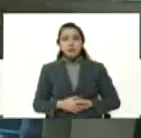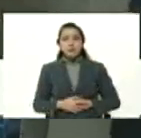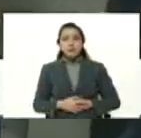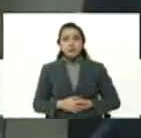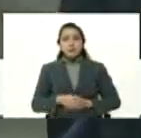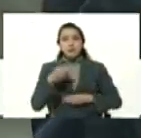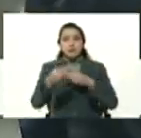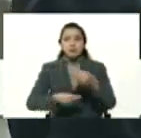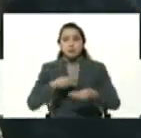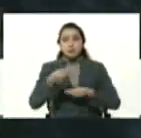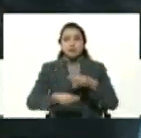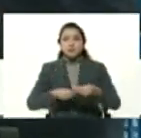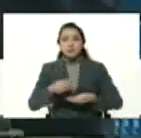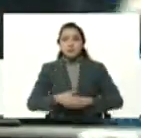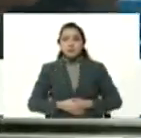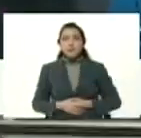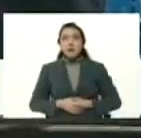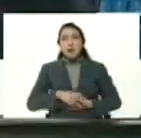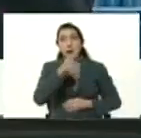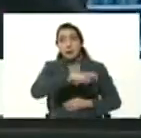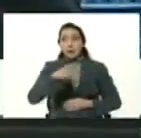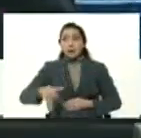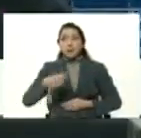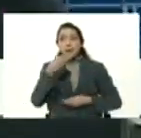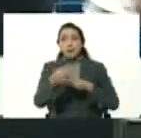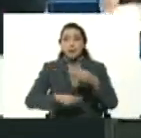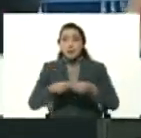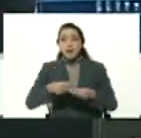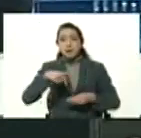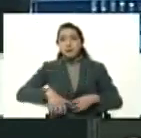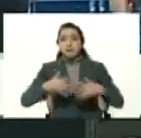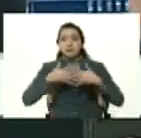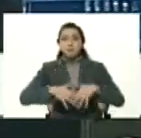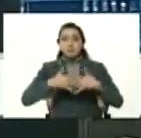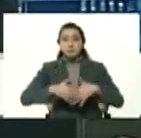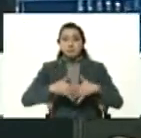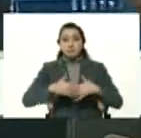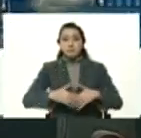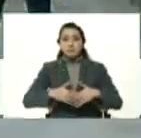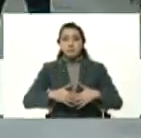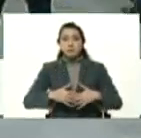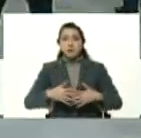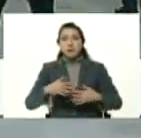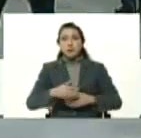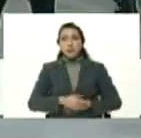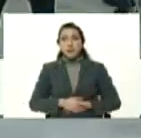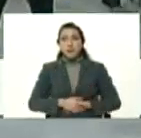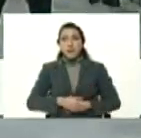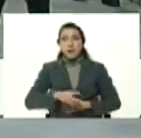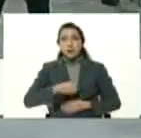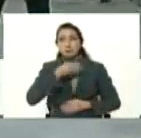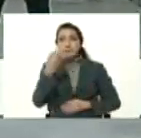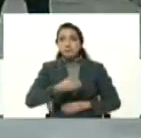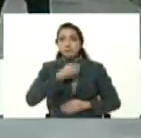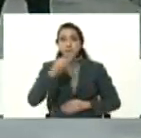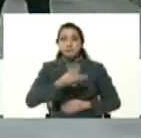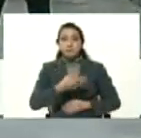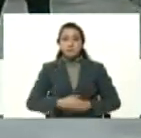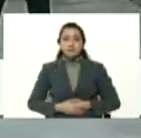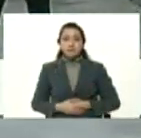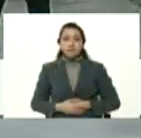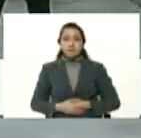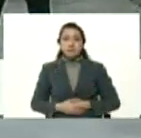nos dé los detalles técnicos, ya que es gerente de producción de esta empresa. Buenas tardes, señor presidente. Primero que todo, agradecer